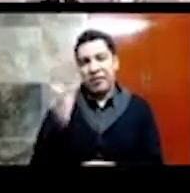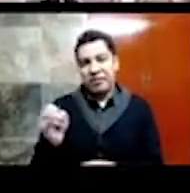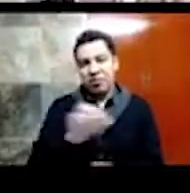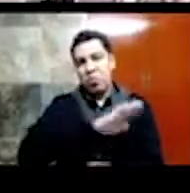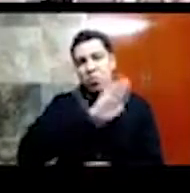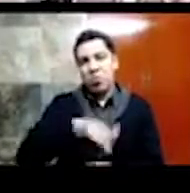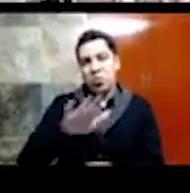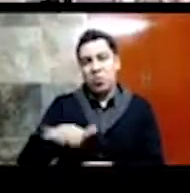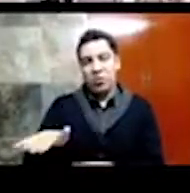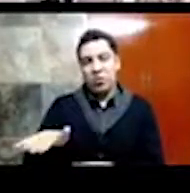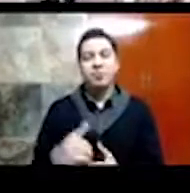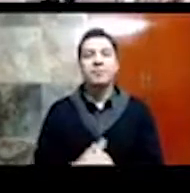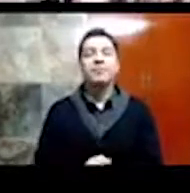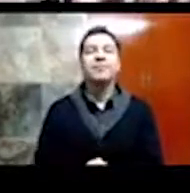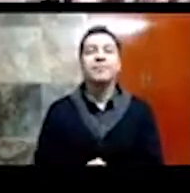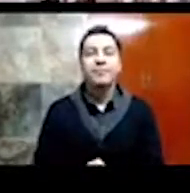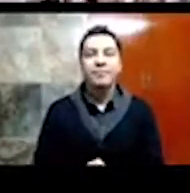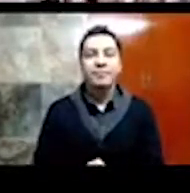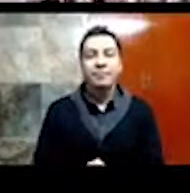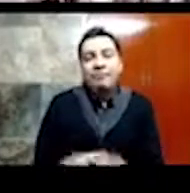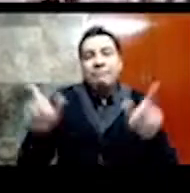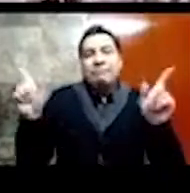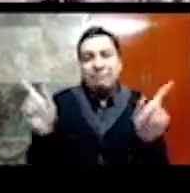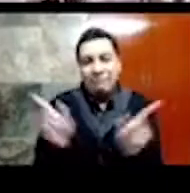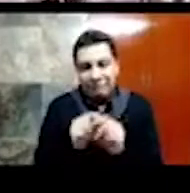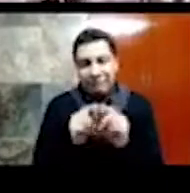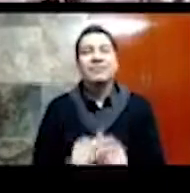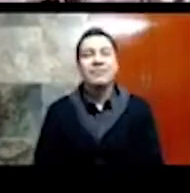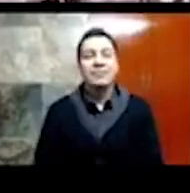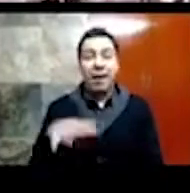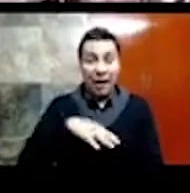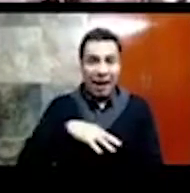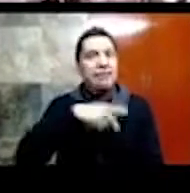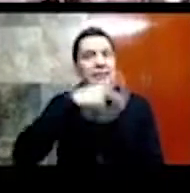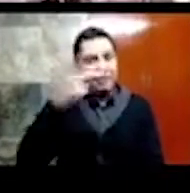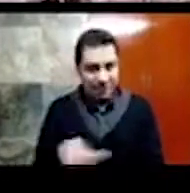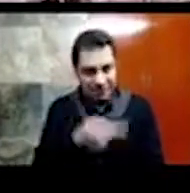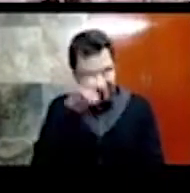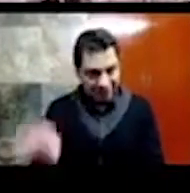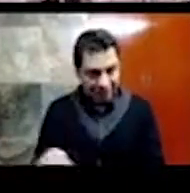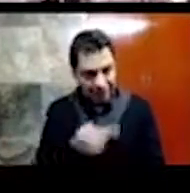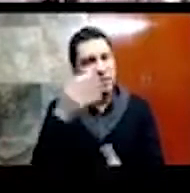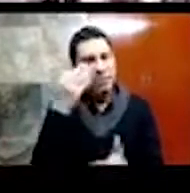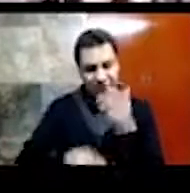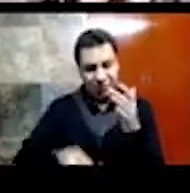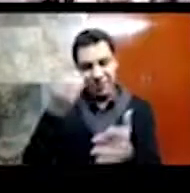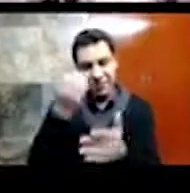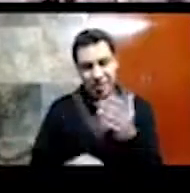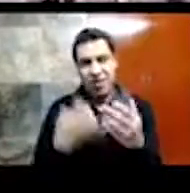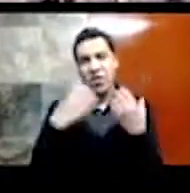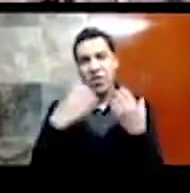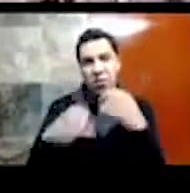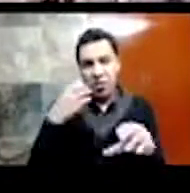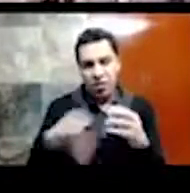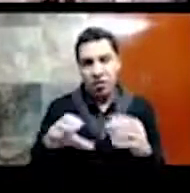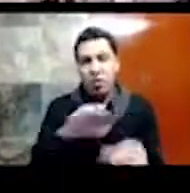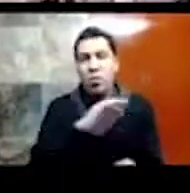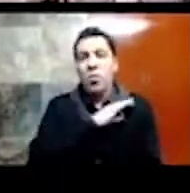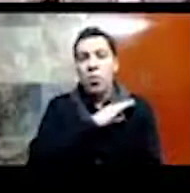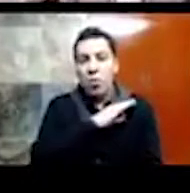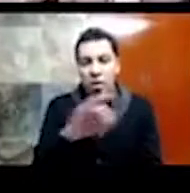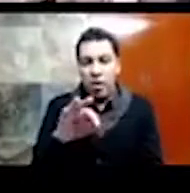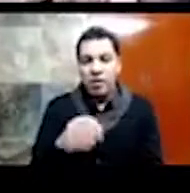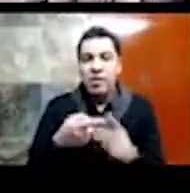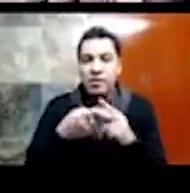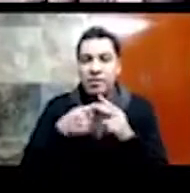enrollé, maestra. Y tengo muchísimas preguntas, así que venga, no sé si podemos iniciar con ellas.